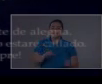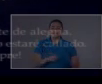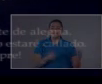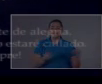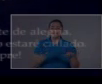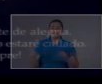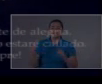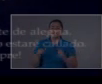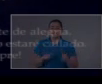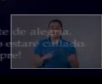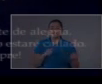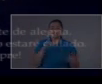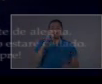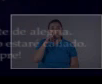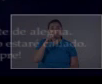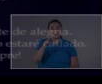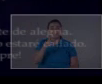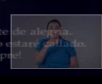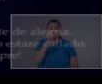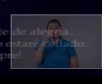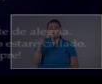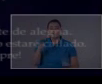Miren lo que Dios hace.